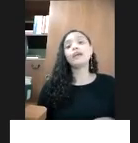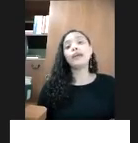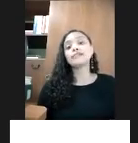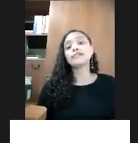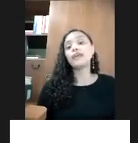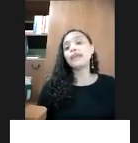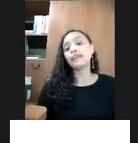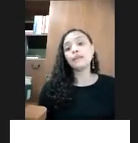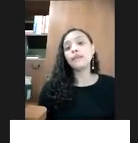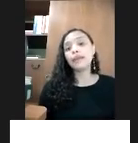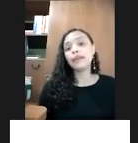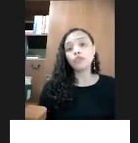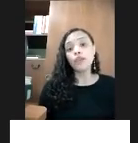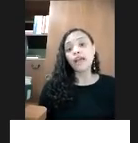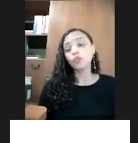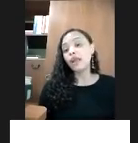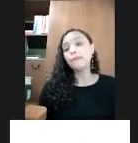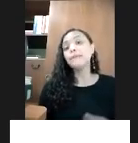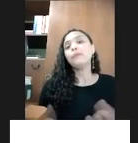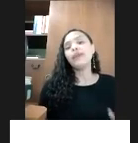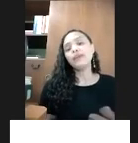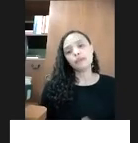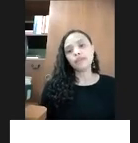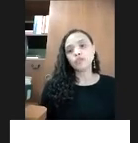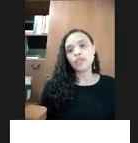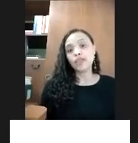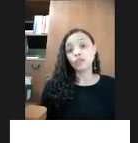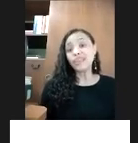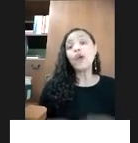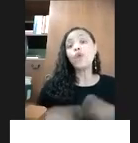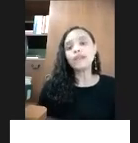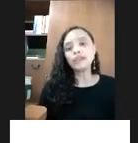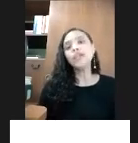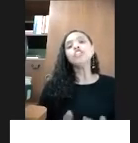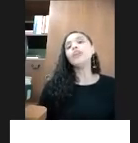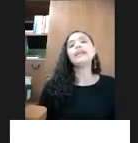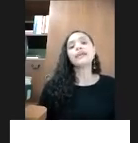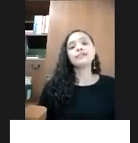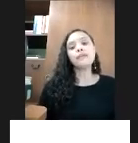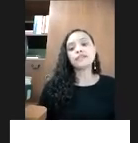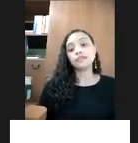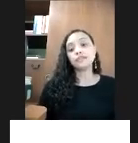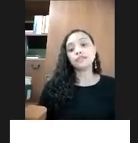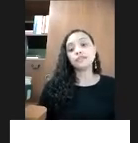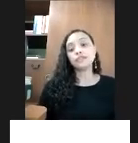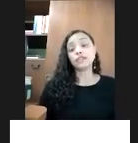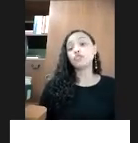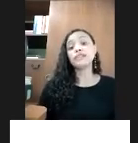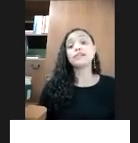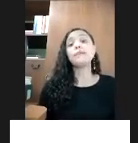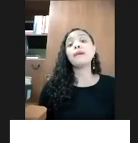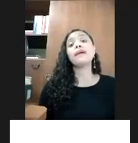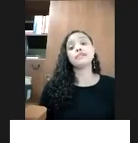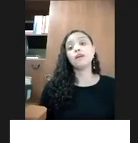que acceder a tener empleos actuales para poder incrementar sus ingresos y aún así no les alcanzan para satisfacer sus necesidades